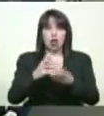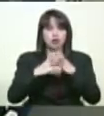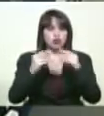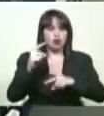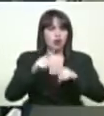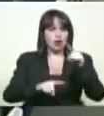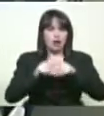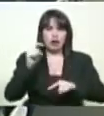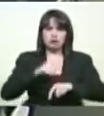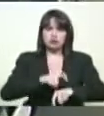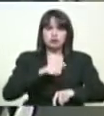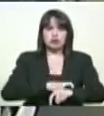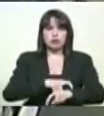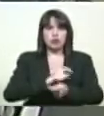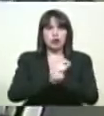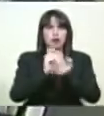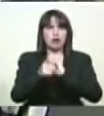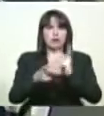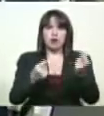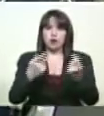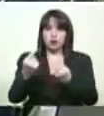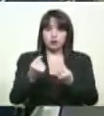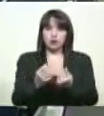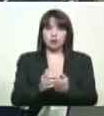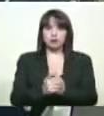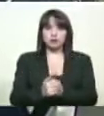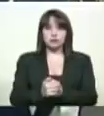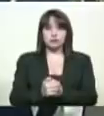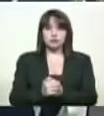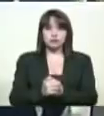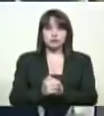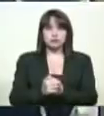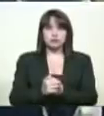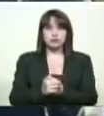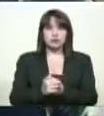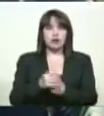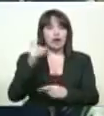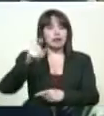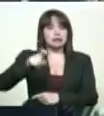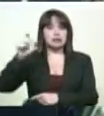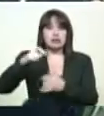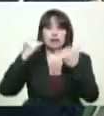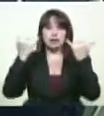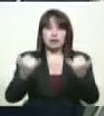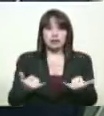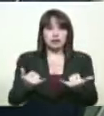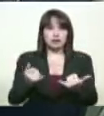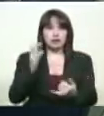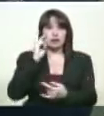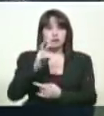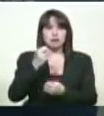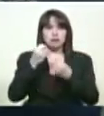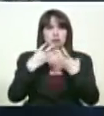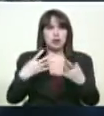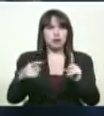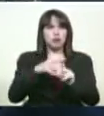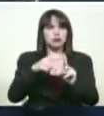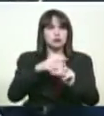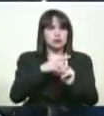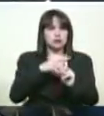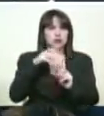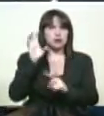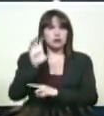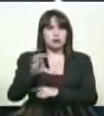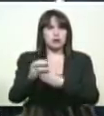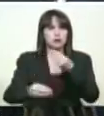tiempo de transformaciones económicas inevitables ineludibles necesarias y bien positivas para nuestro país como van a